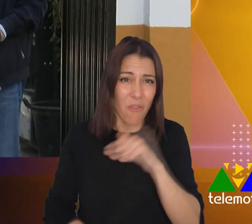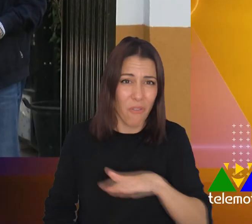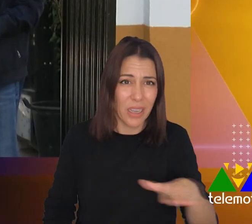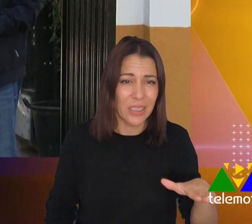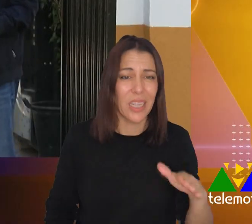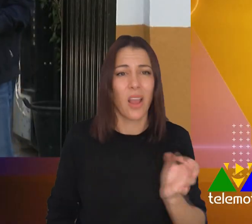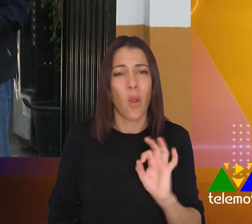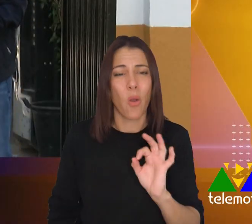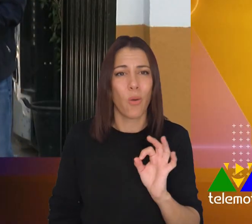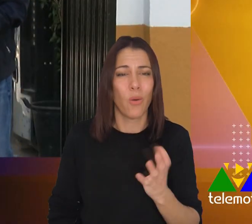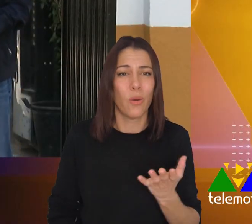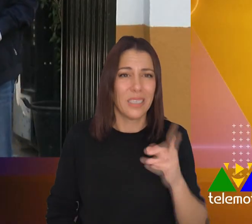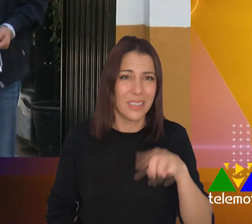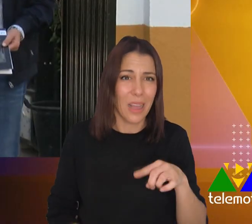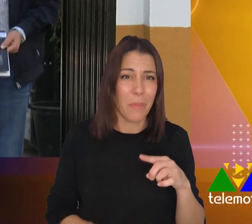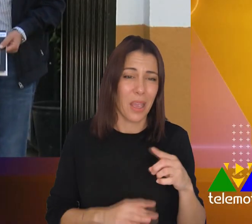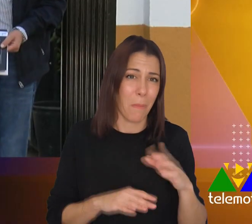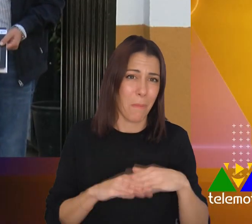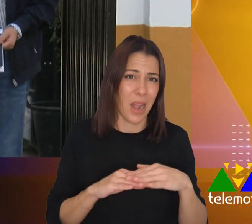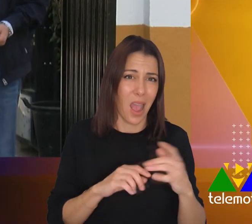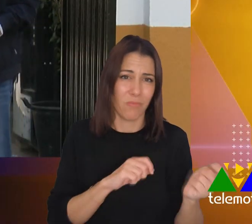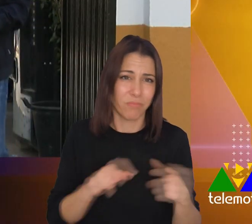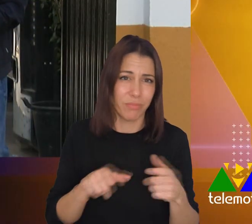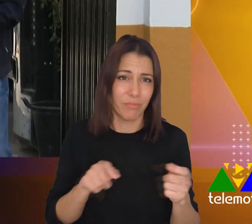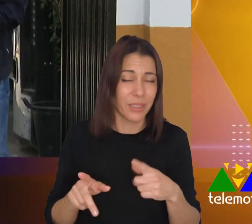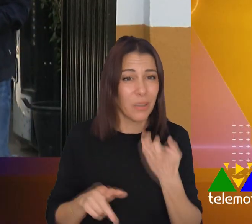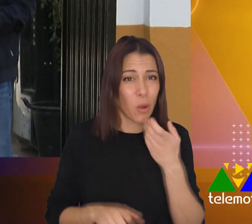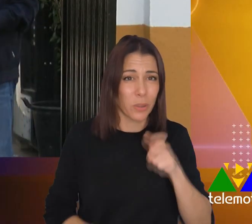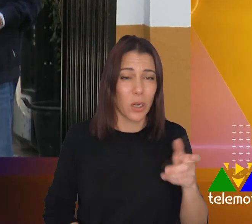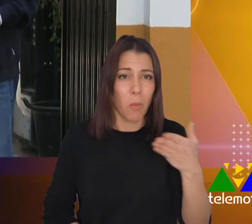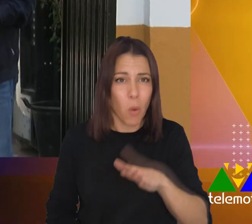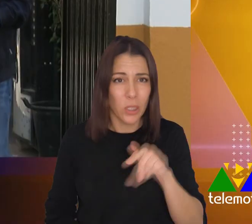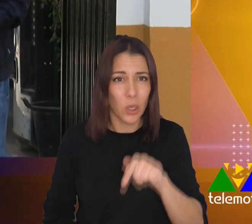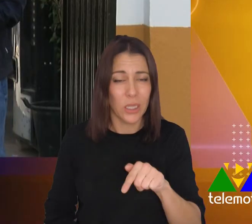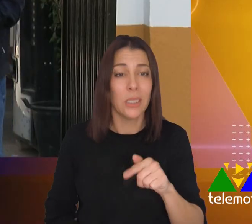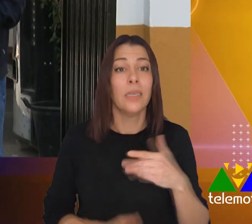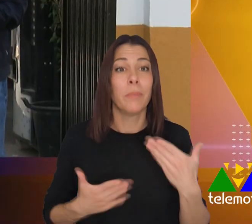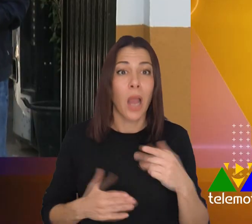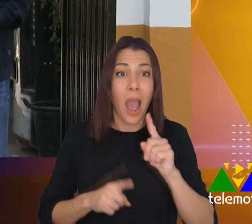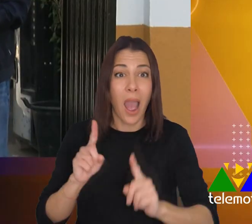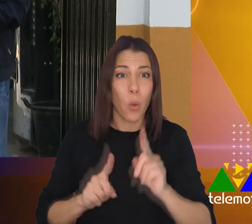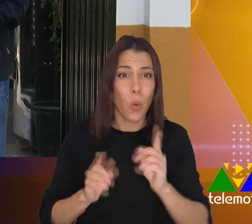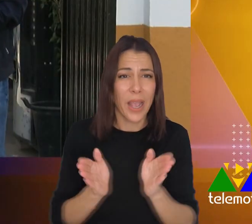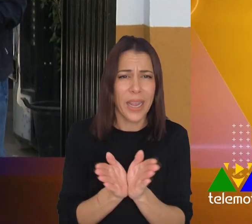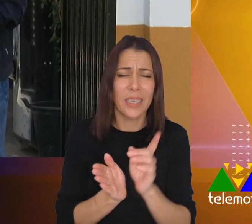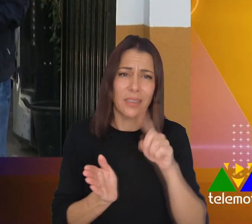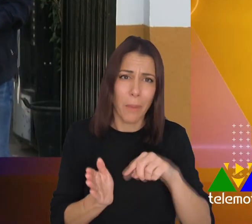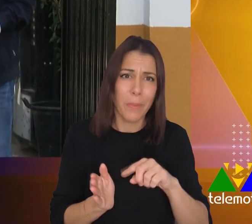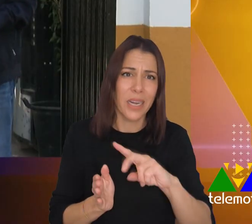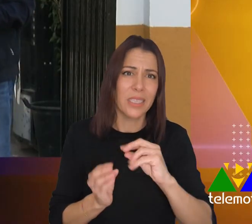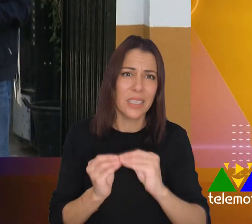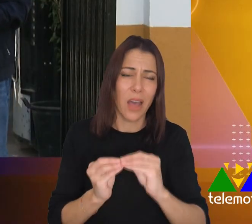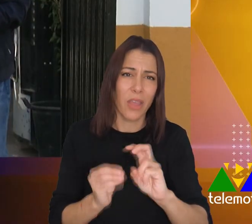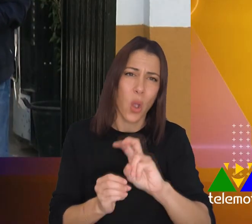depósitos de cadáveres, y en alguna de las esquinas pues, se establece también otra de las